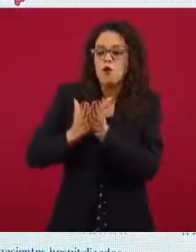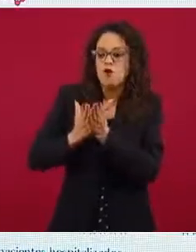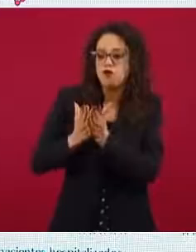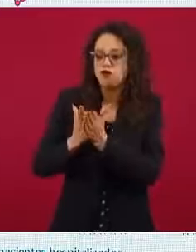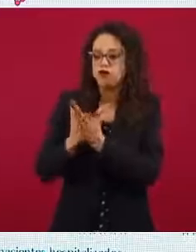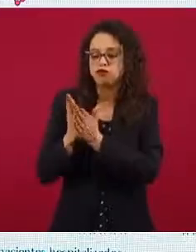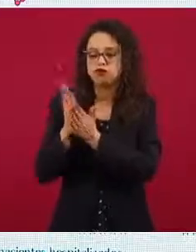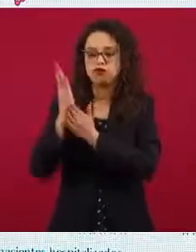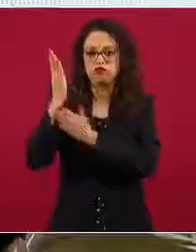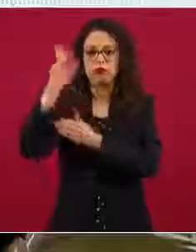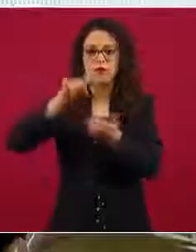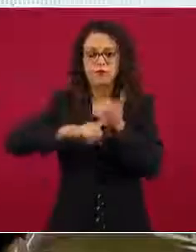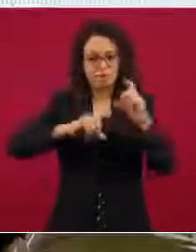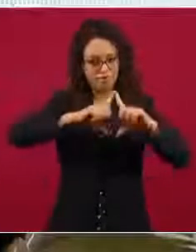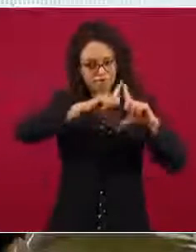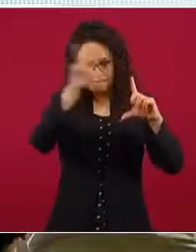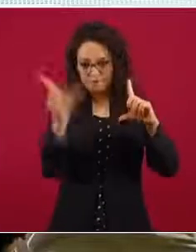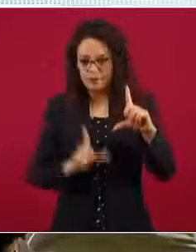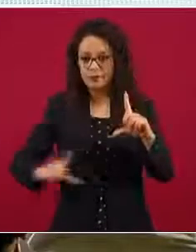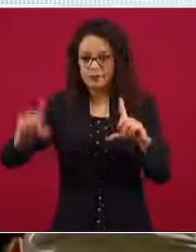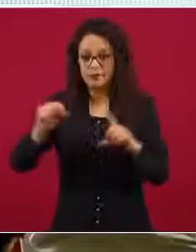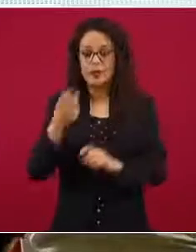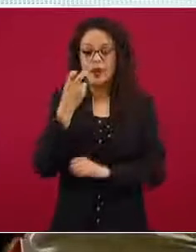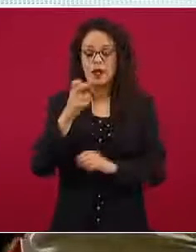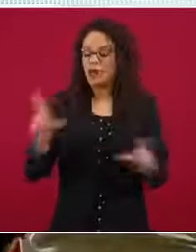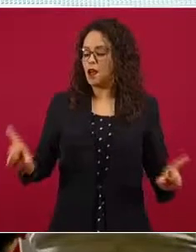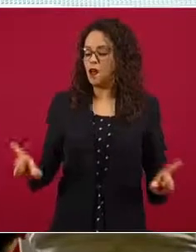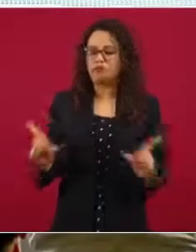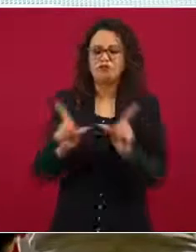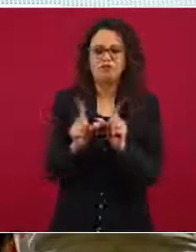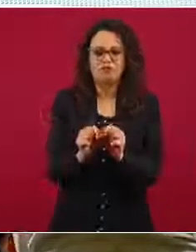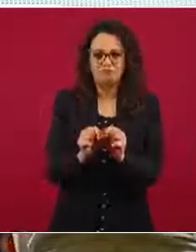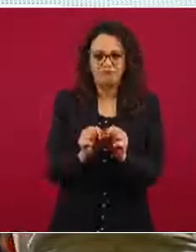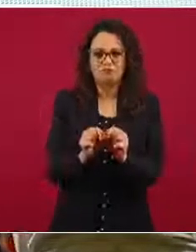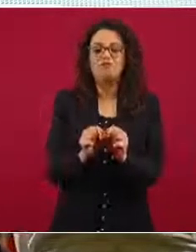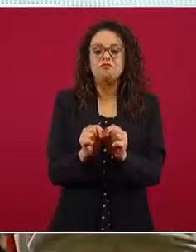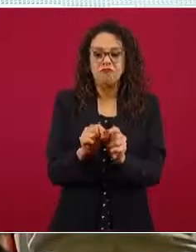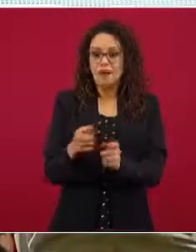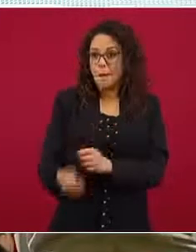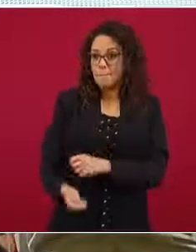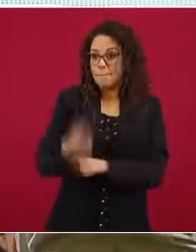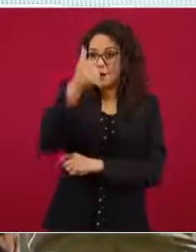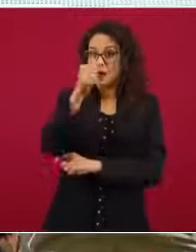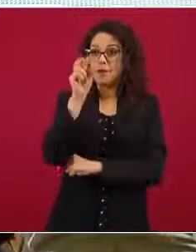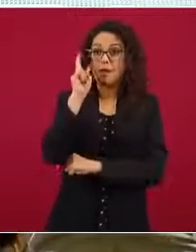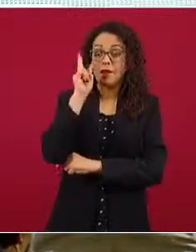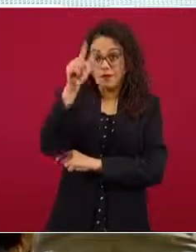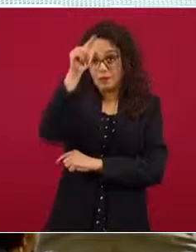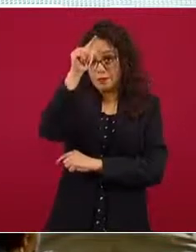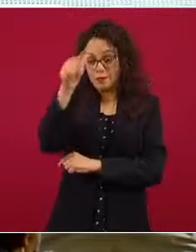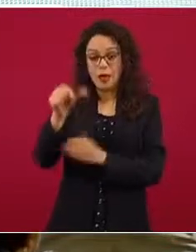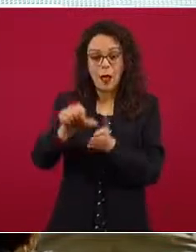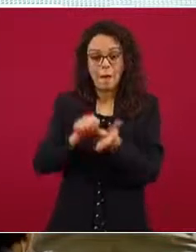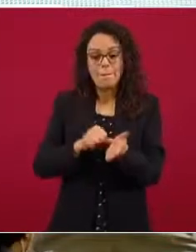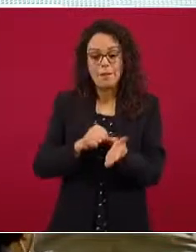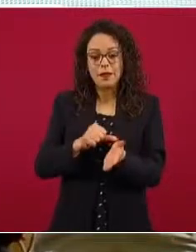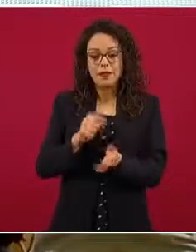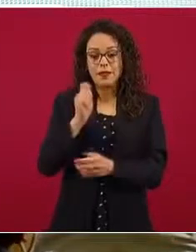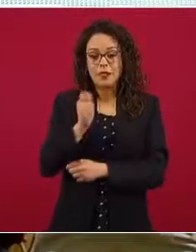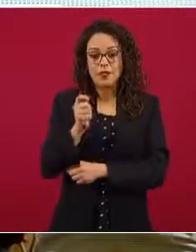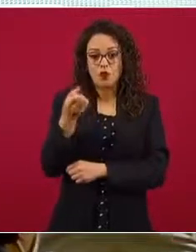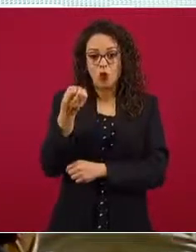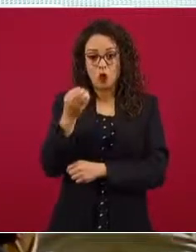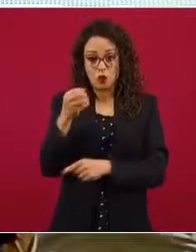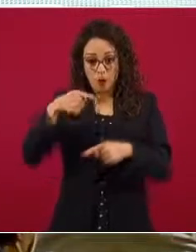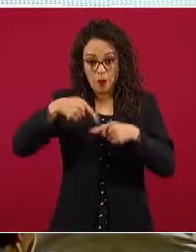a nivel nacional. Entonces, en resumen nacional, vemos por primera vez desde que empezó octubre que desciende la